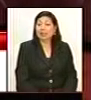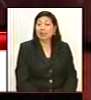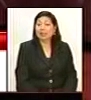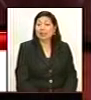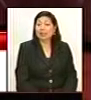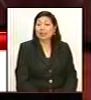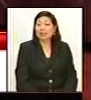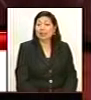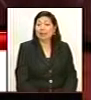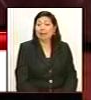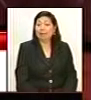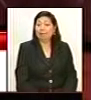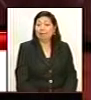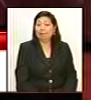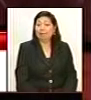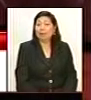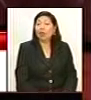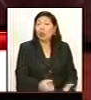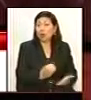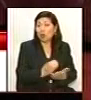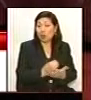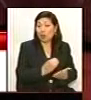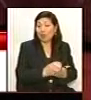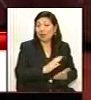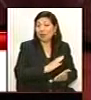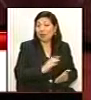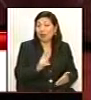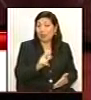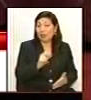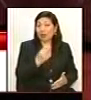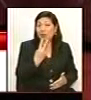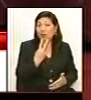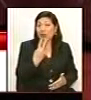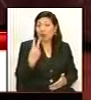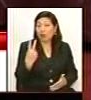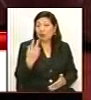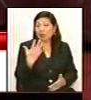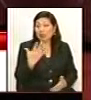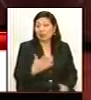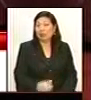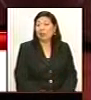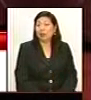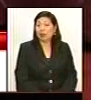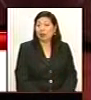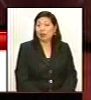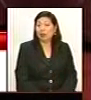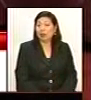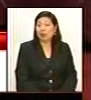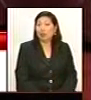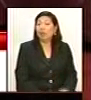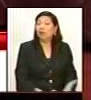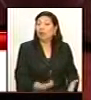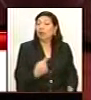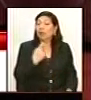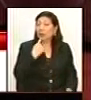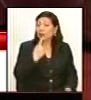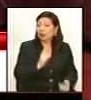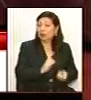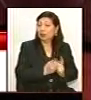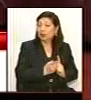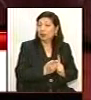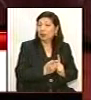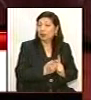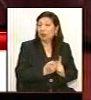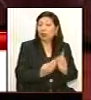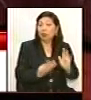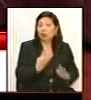la ley que da las contrataciones con el Estado, la 3022.5, ¿no?, donde también modifica un decreto legislativo,